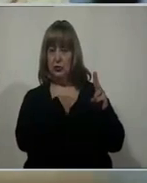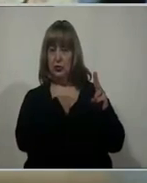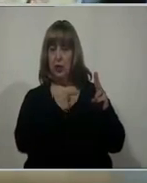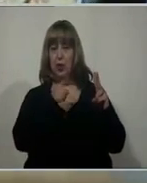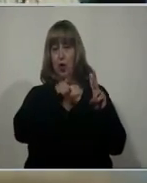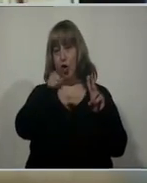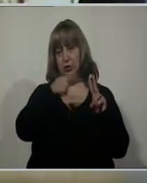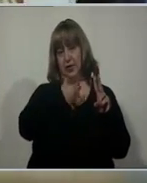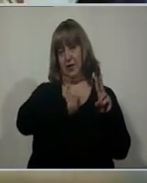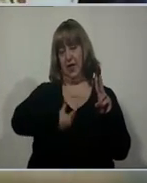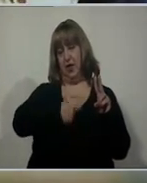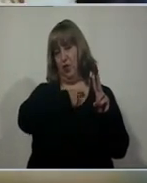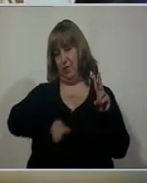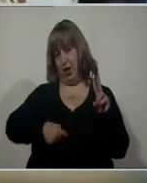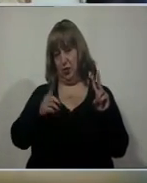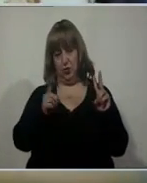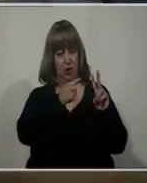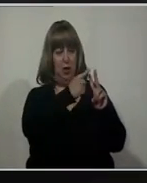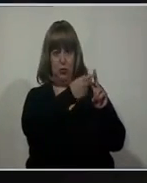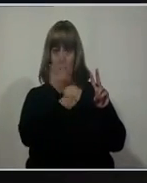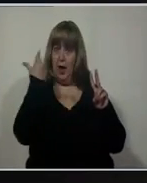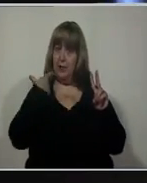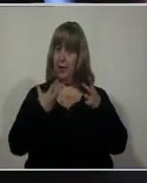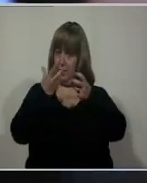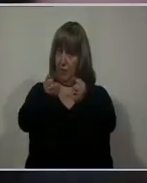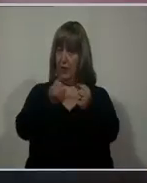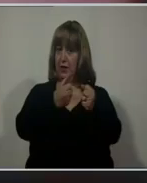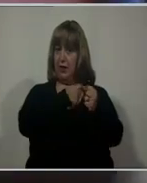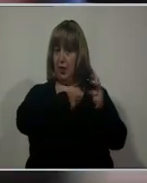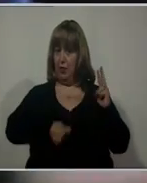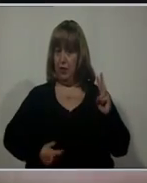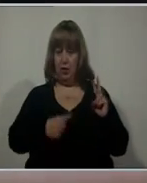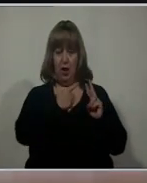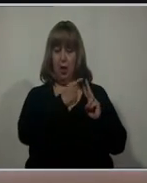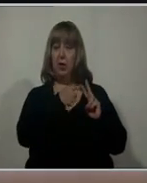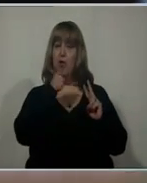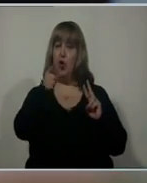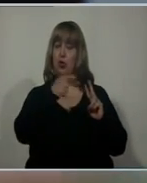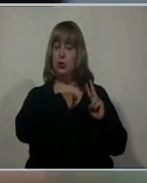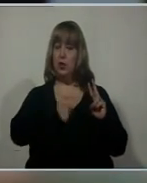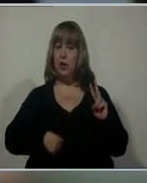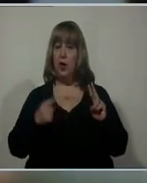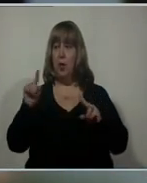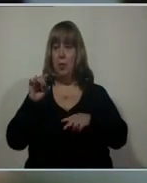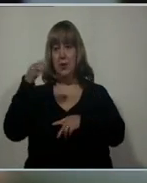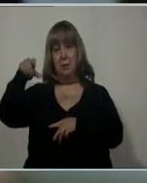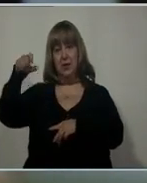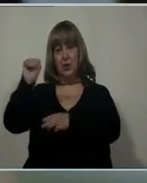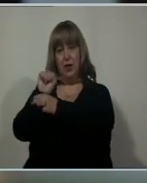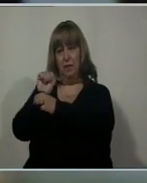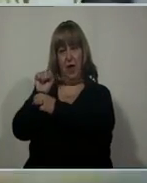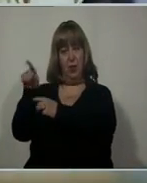gobierno dos grandes bastiones que defendieron al gobierno no aunque creo que de los famosos más allá de que